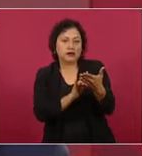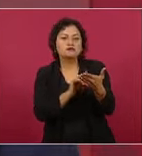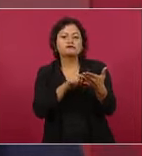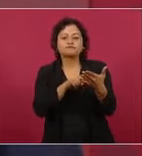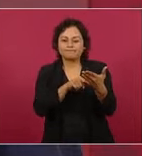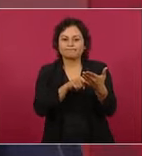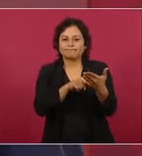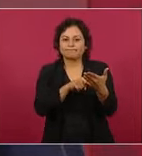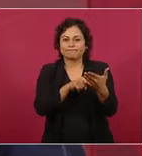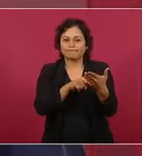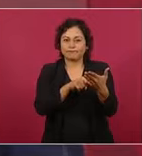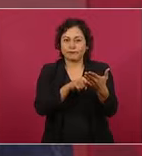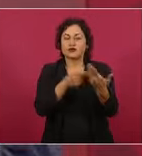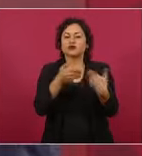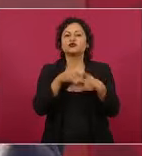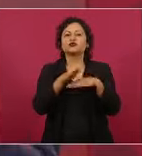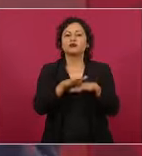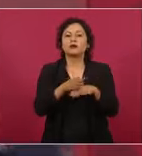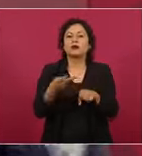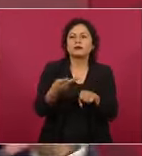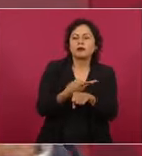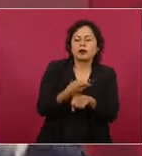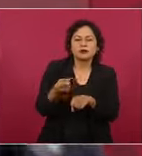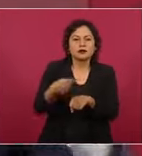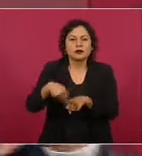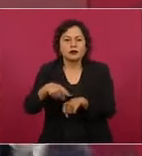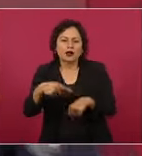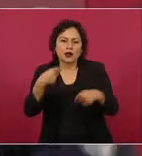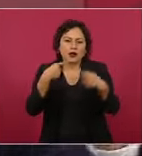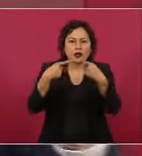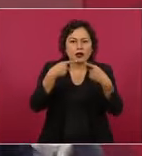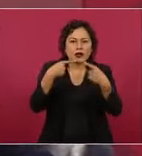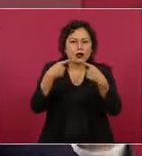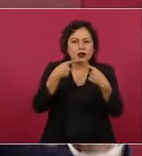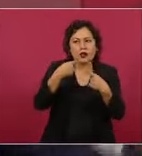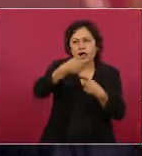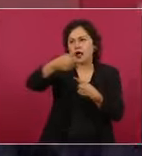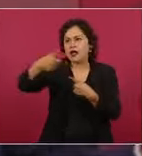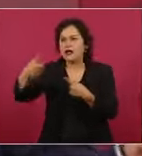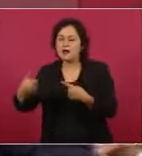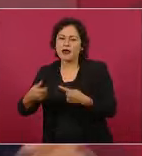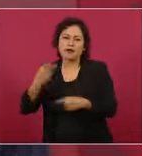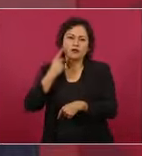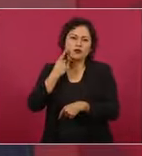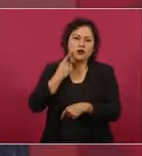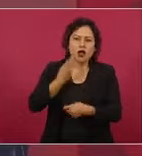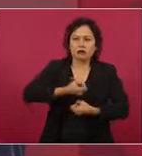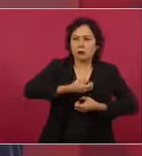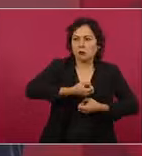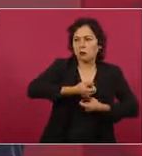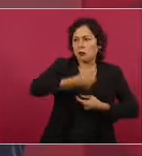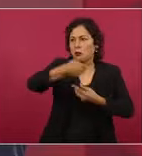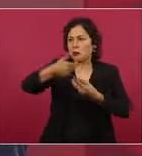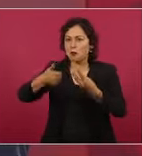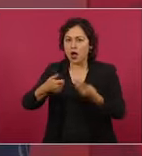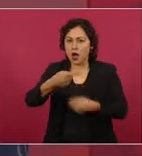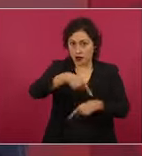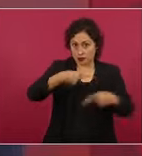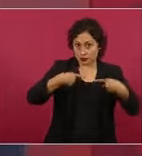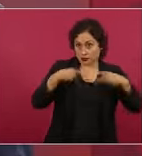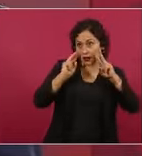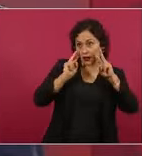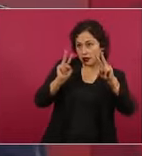redes sociales, para saber qué estaba pasando, los discursos, darle seguimiento.